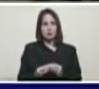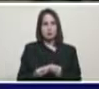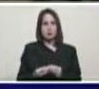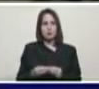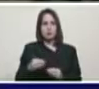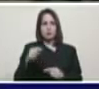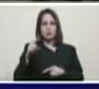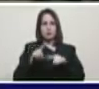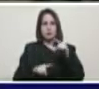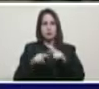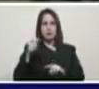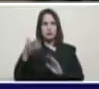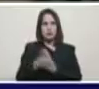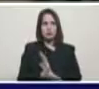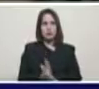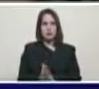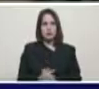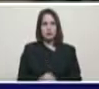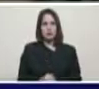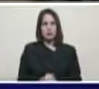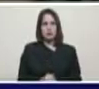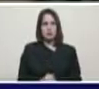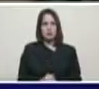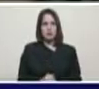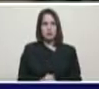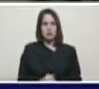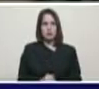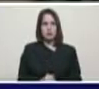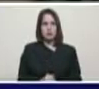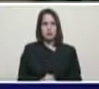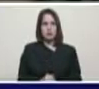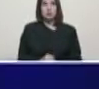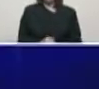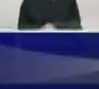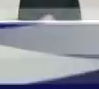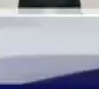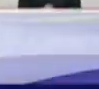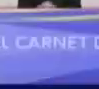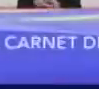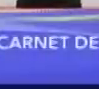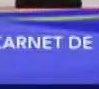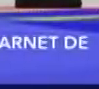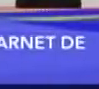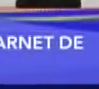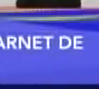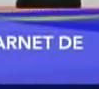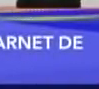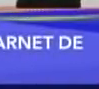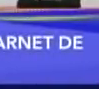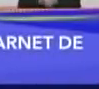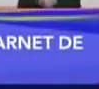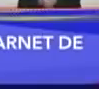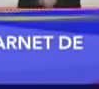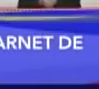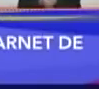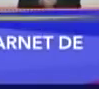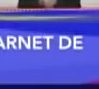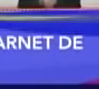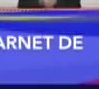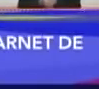siempre pensando adaptando los nuevos montos para mejora de